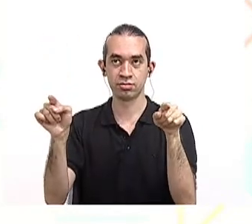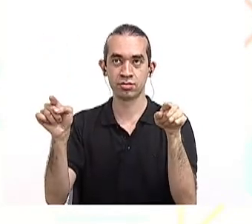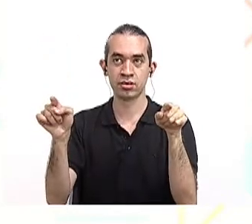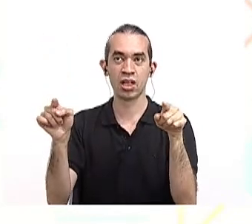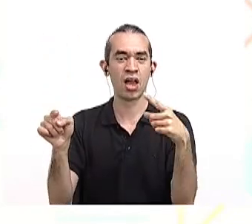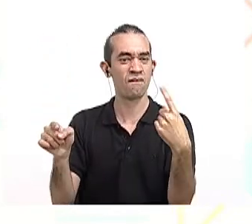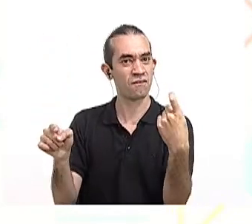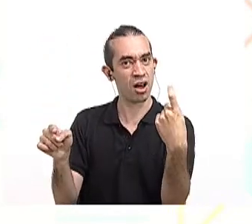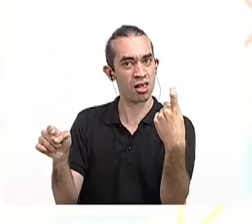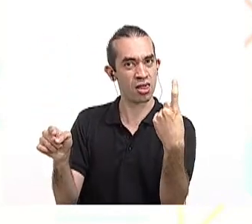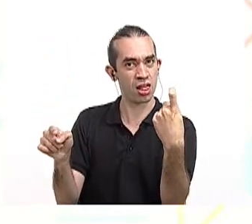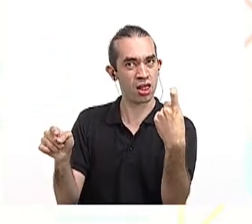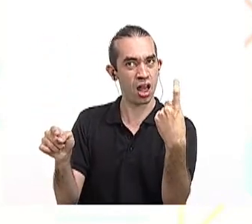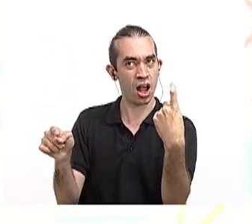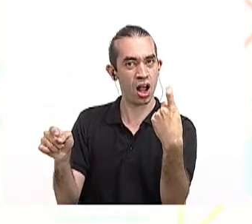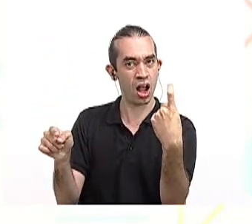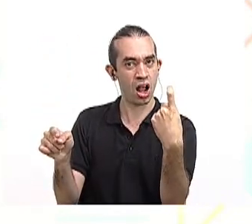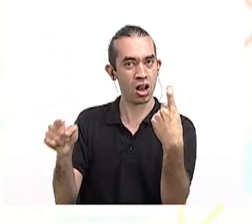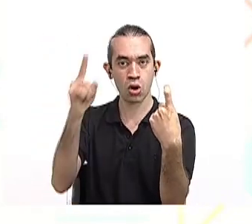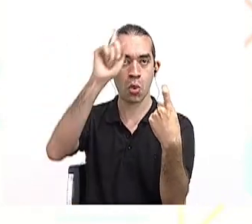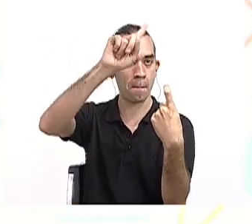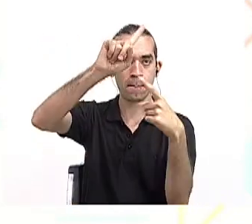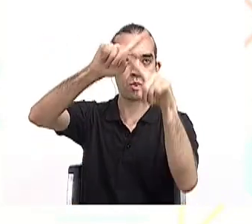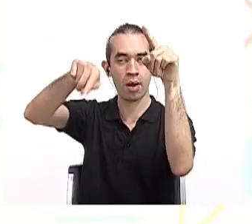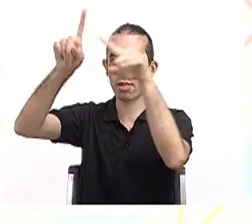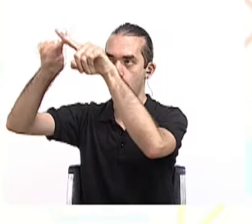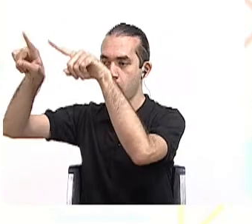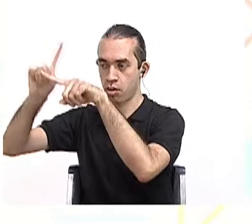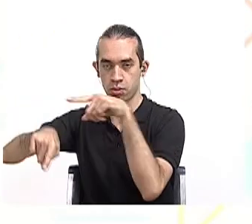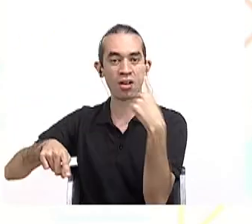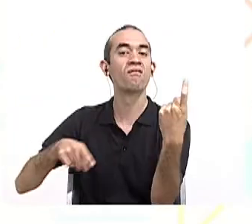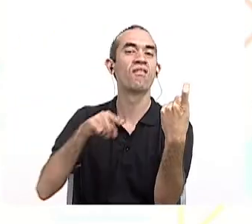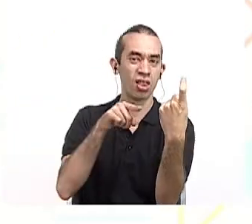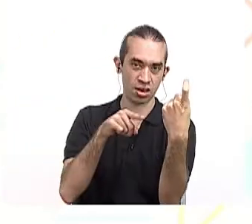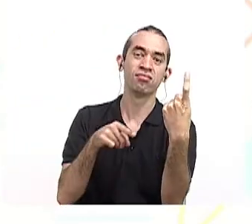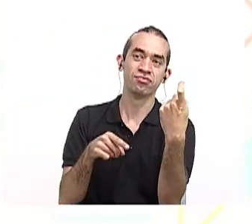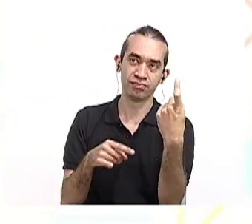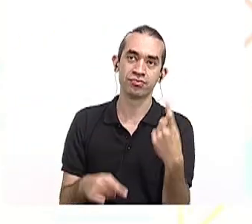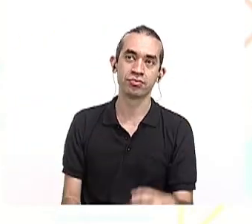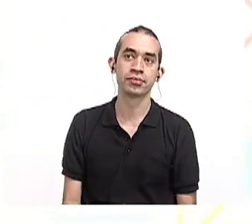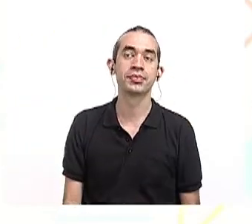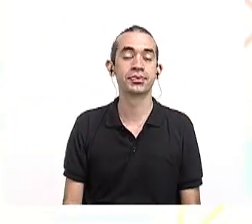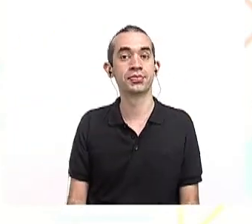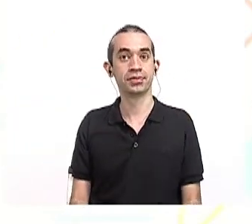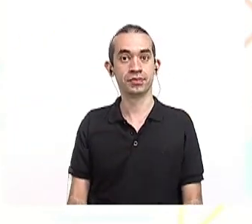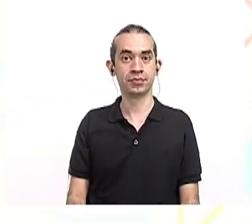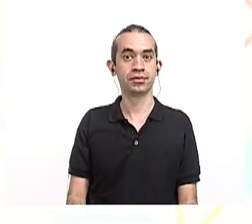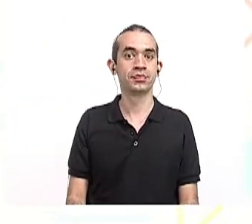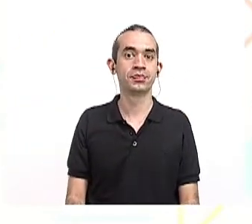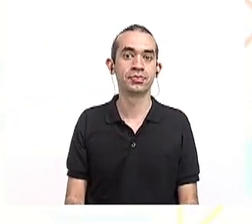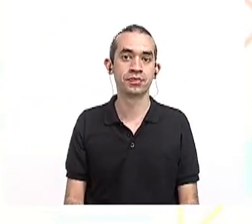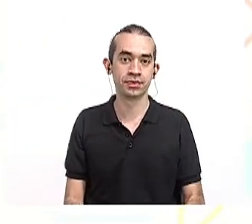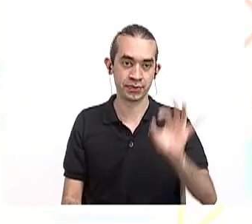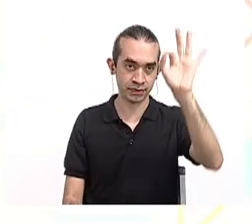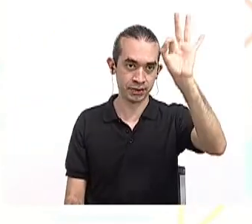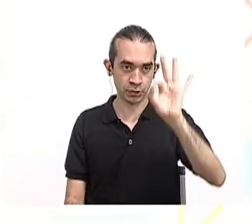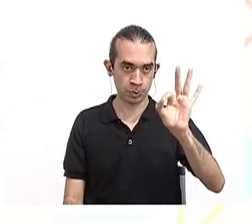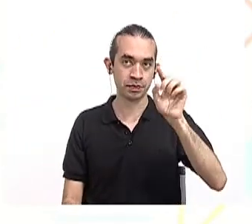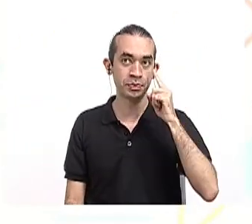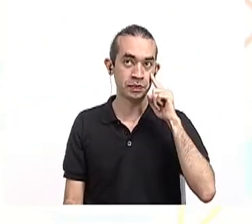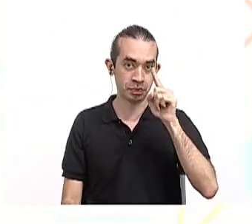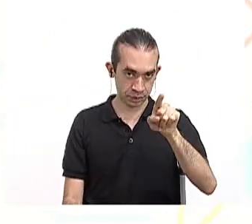factorizado. Entonces, vamos a ver. El primer denominador tenemos